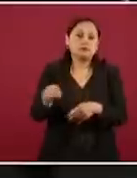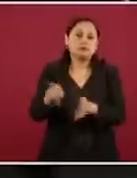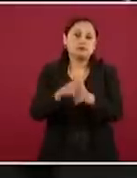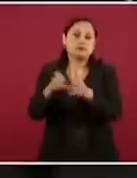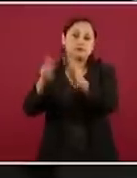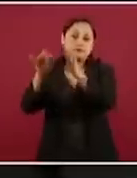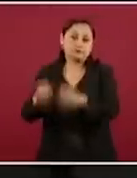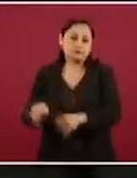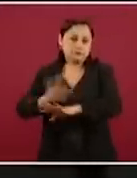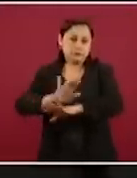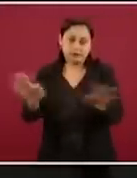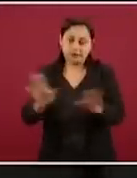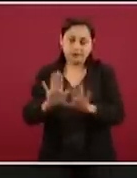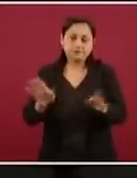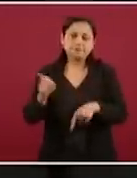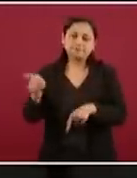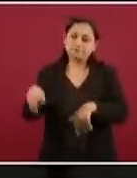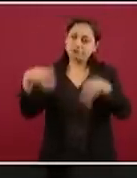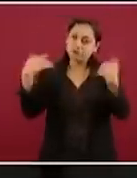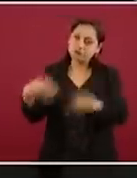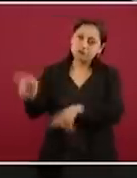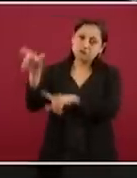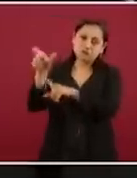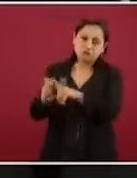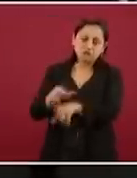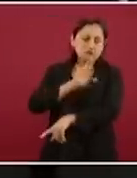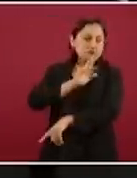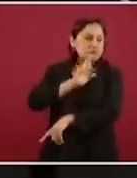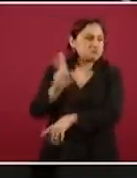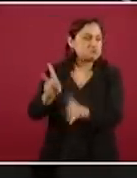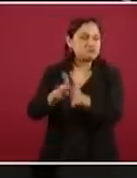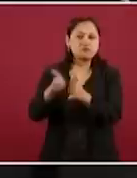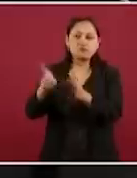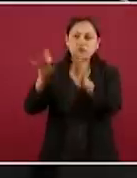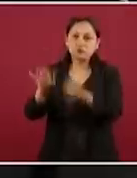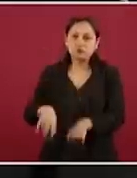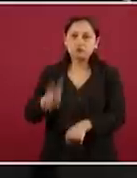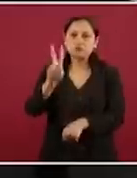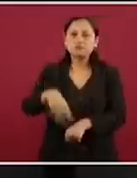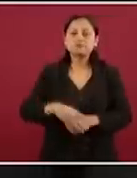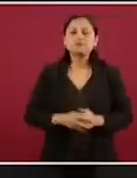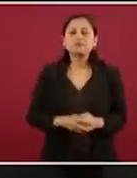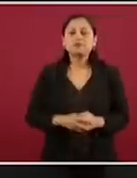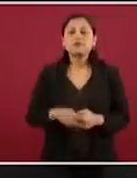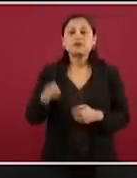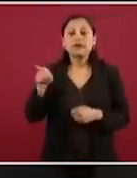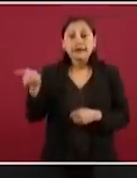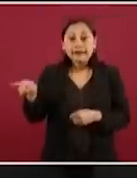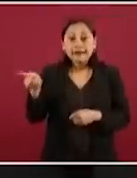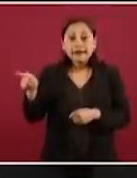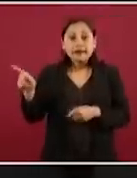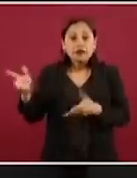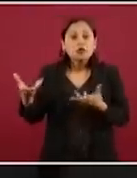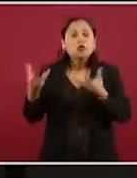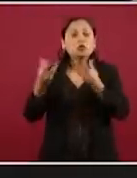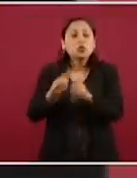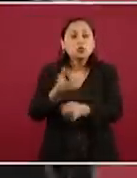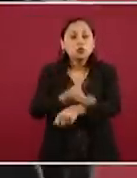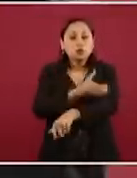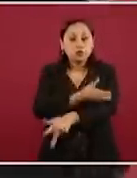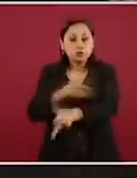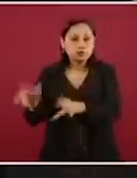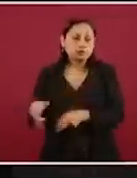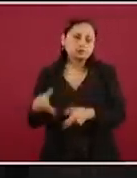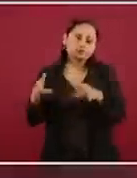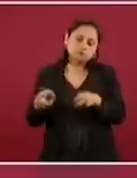de lo mejor que ha habido como periodista, don Paco. Y contaba de que